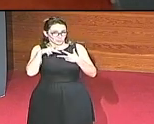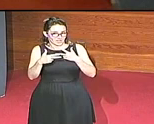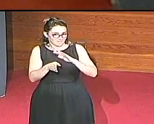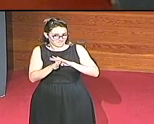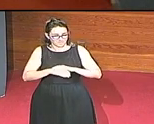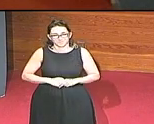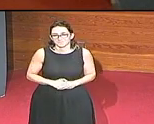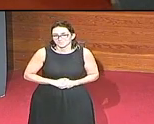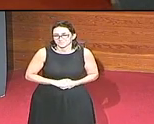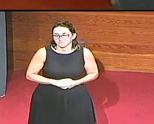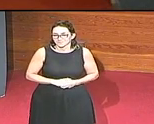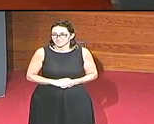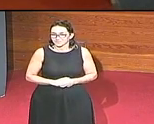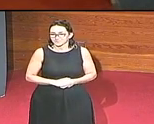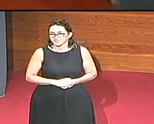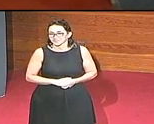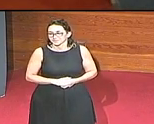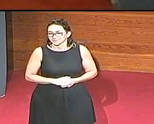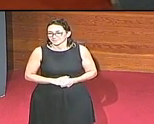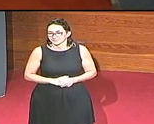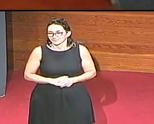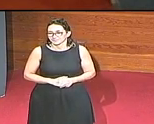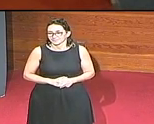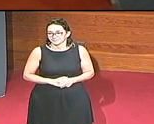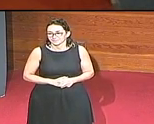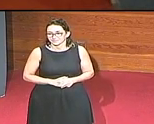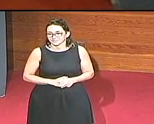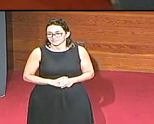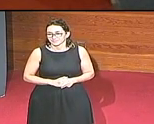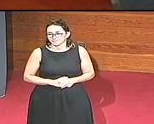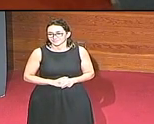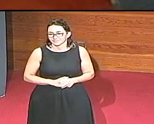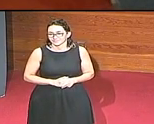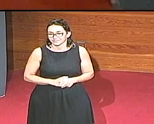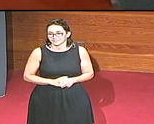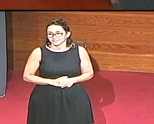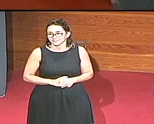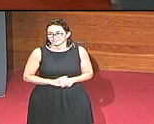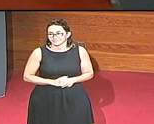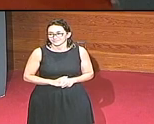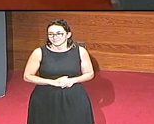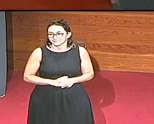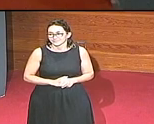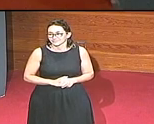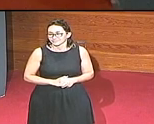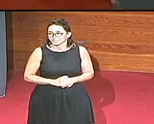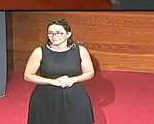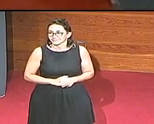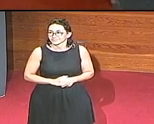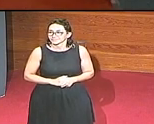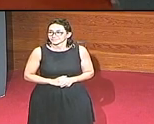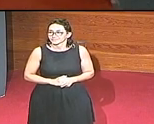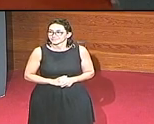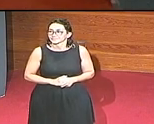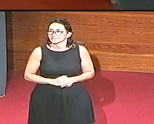durado nada bisnieta shorty dic euskal herriko unibertsitatea ni kazetari saeta publicista tea en publicidad de marca tu licencia